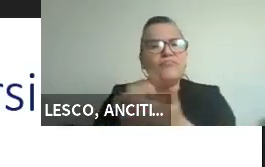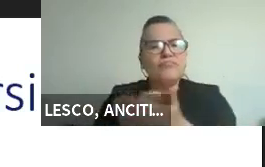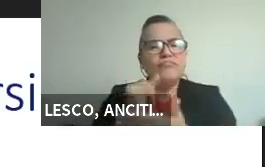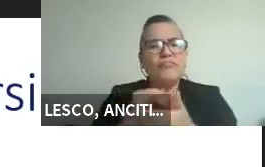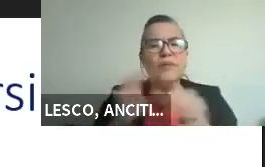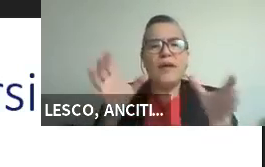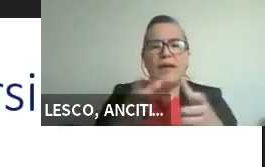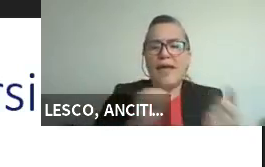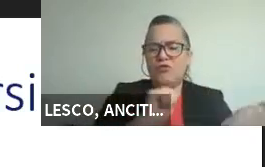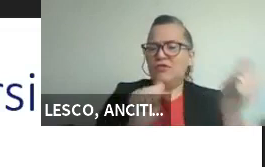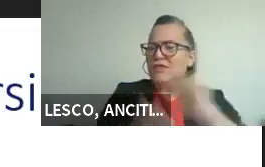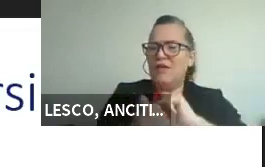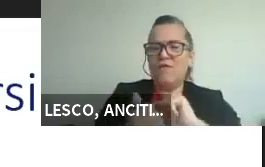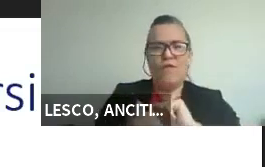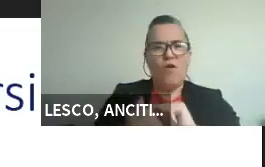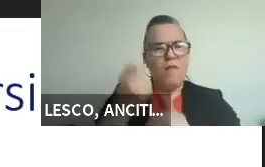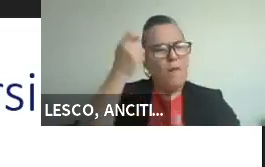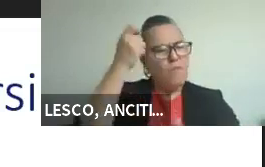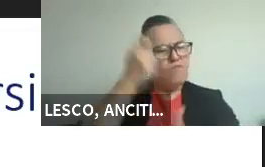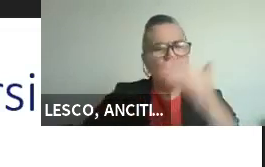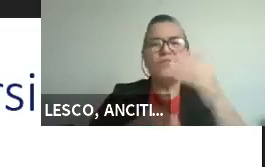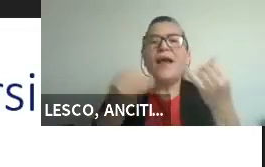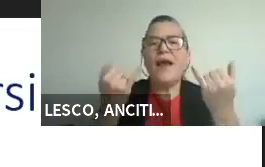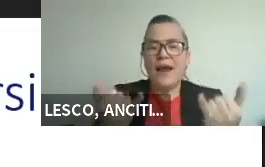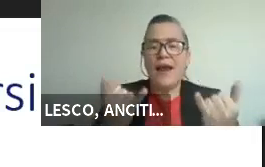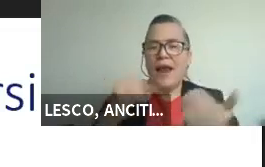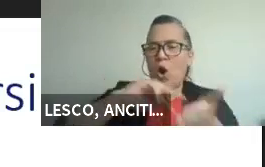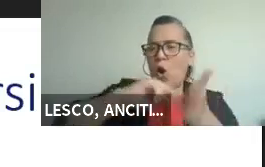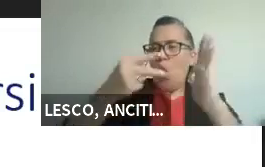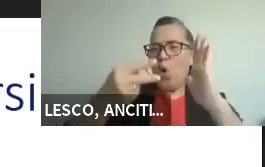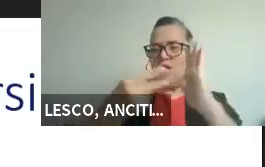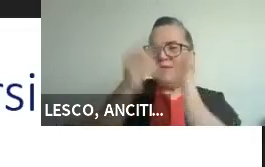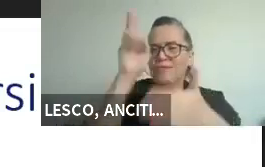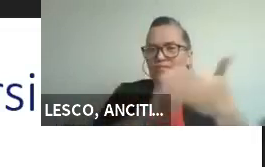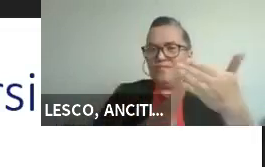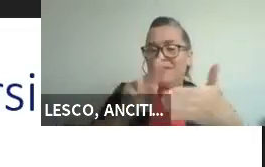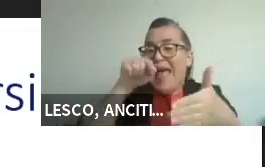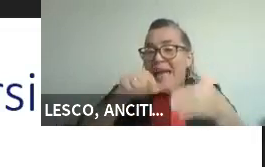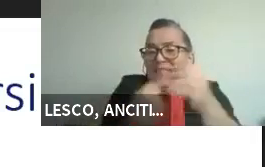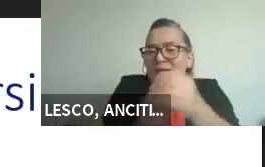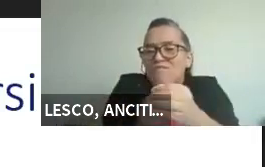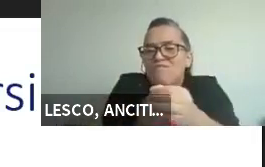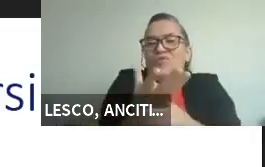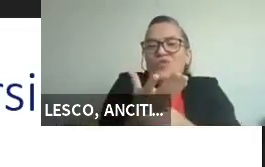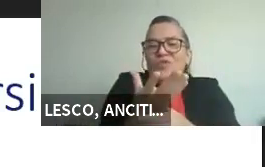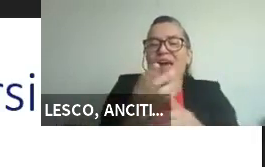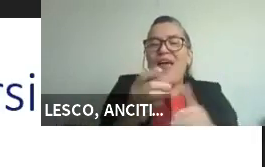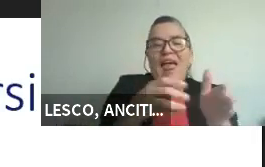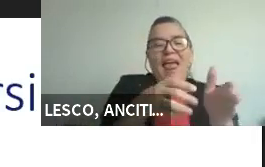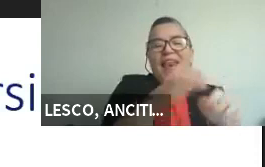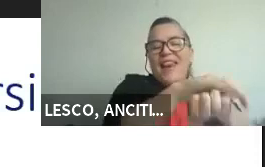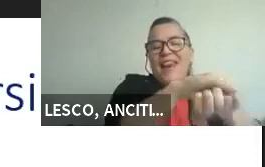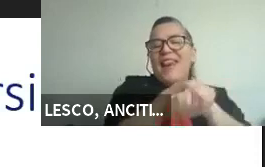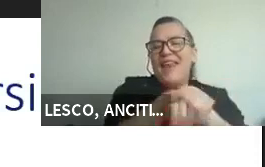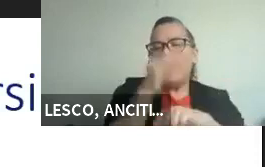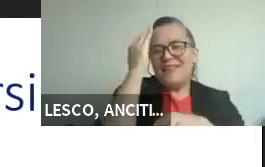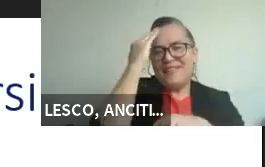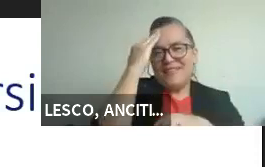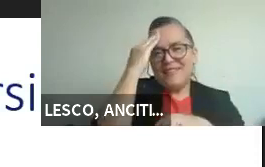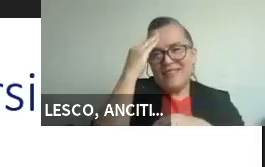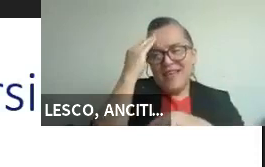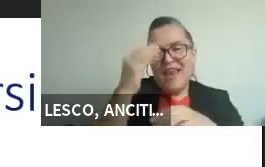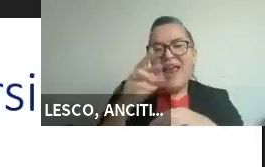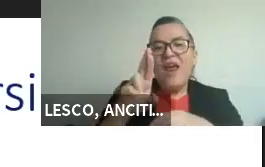transforma radicalmente la concepción de universidad y ahí surge entonces lo que en inglés se conoce como la research